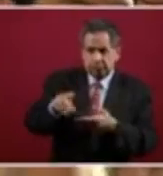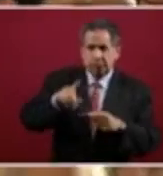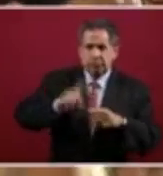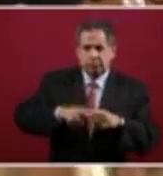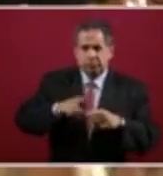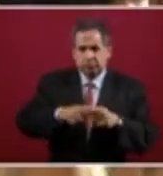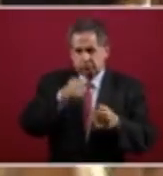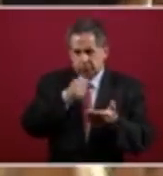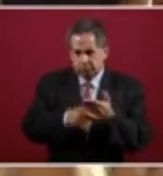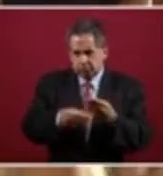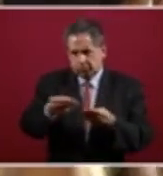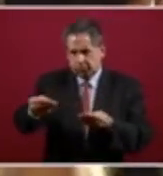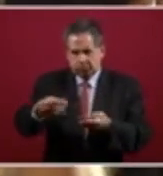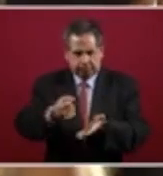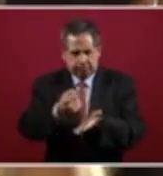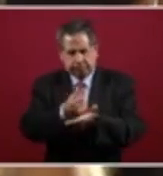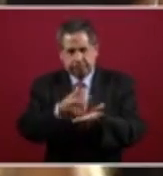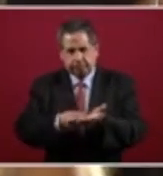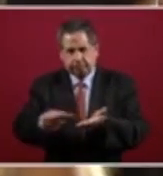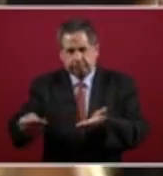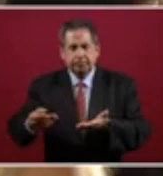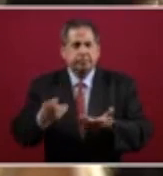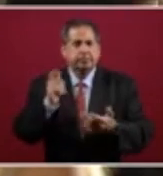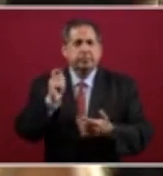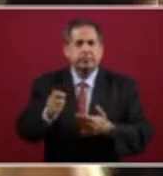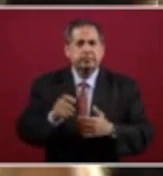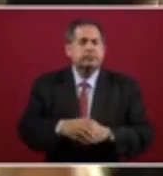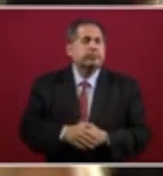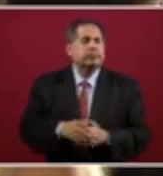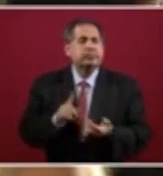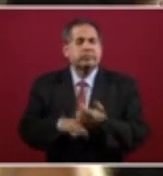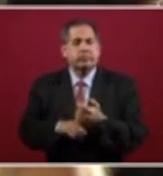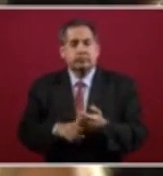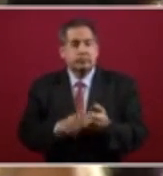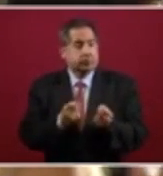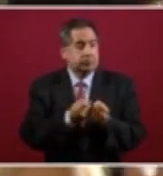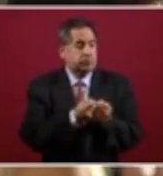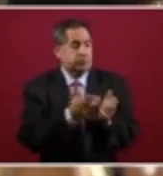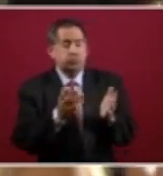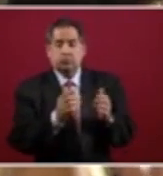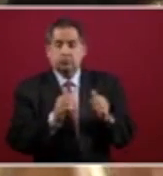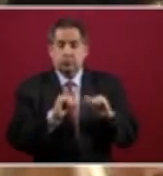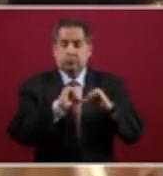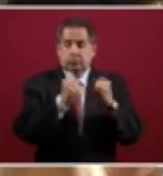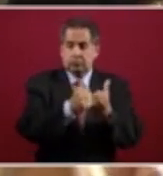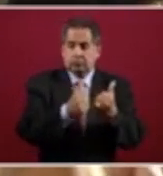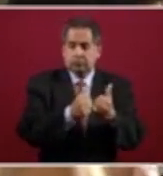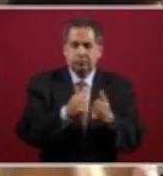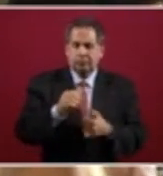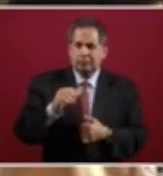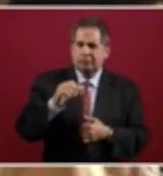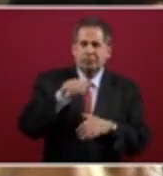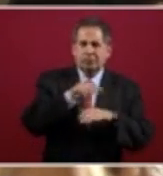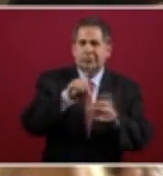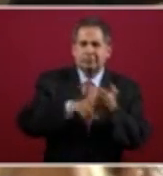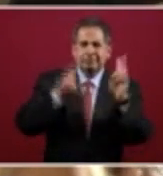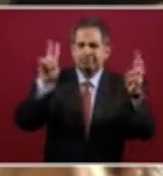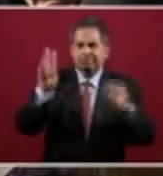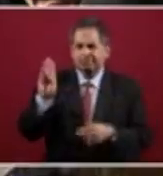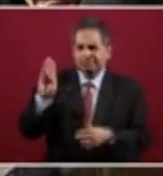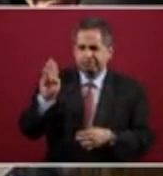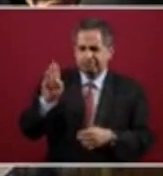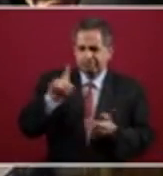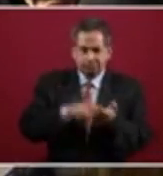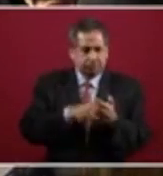su acuse recibo en Atención Ciudadana de parte de muchas organizaciones del movimiento canábico en el país, en donde